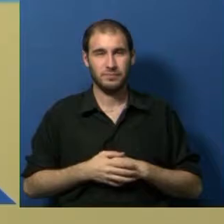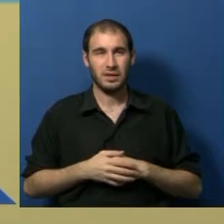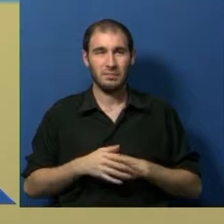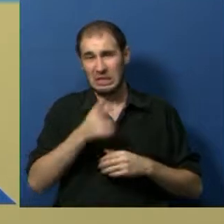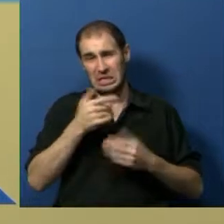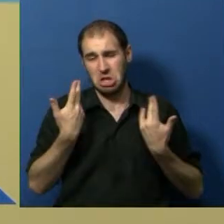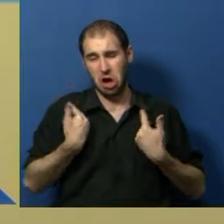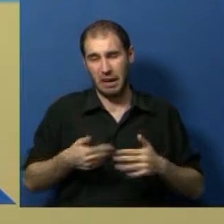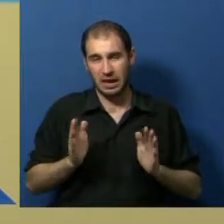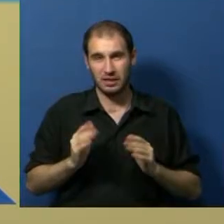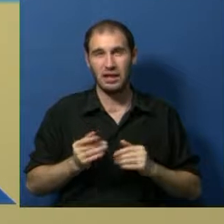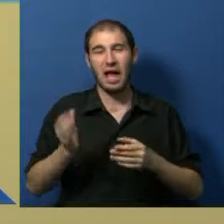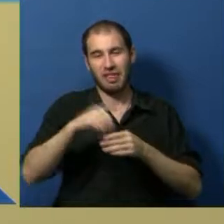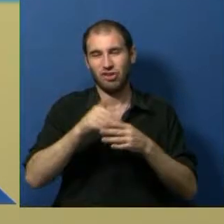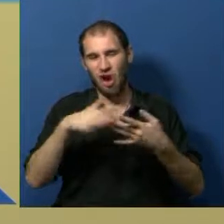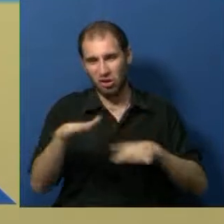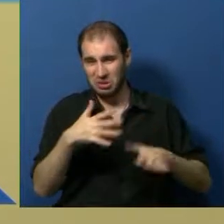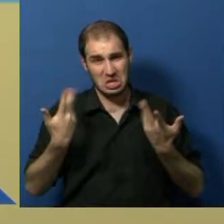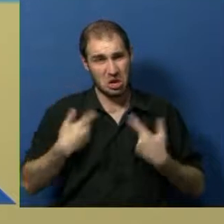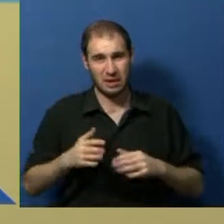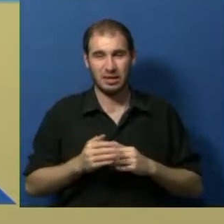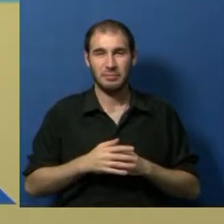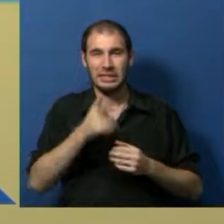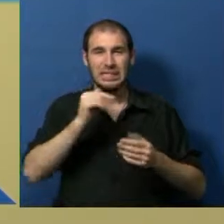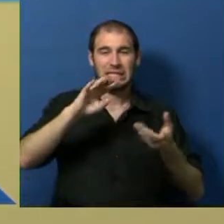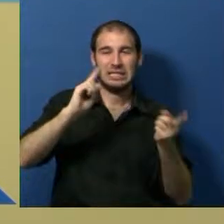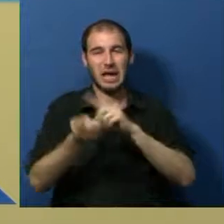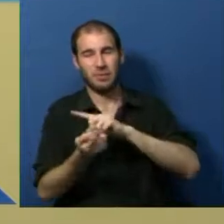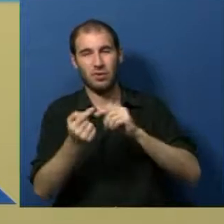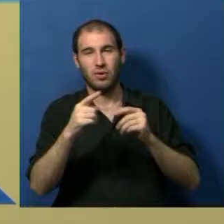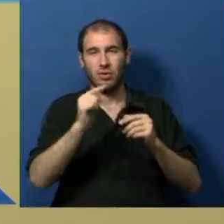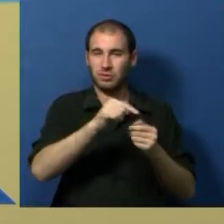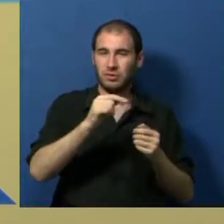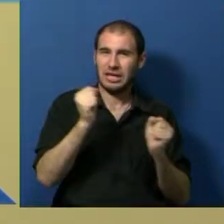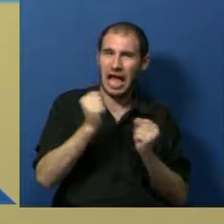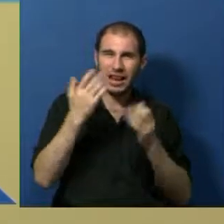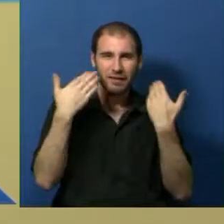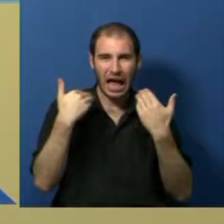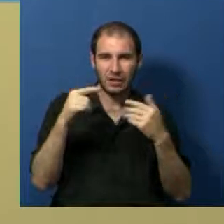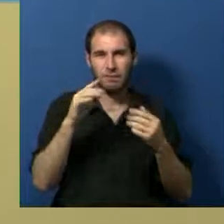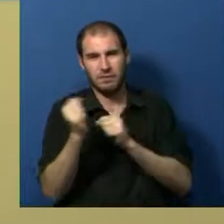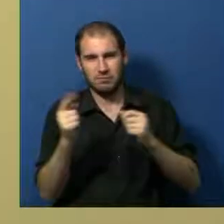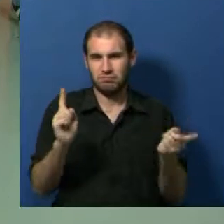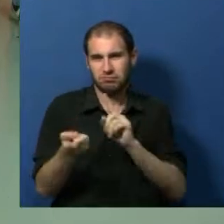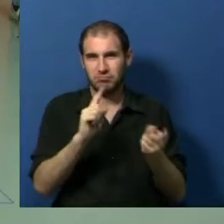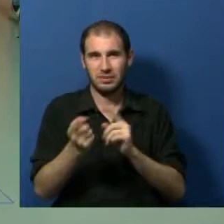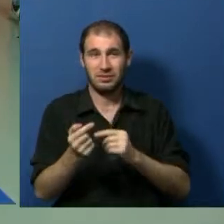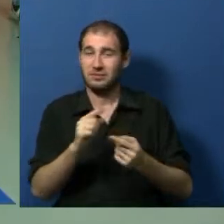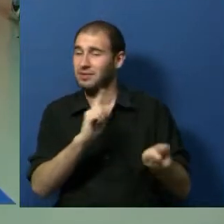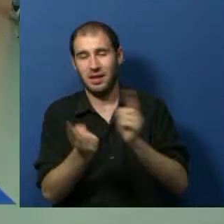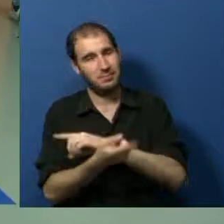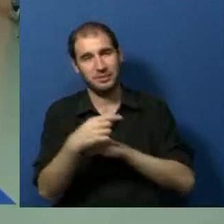Suele pasar, es normal dentro del otoño esperar, bueno, un intercambio entre masas de aire más cálido y uh-huh, más frío. Sí, las transiciones